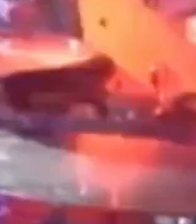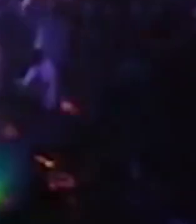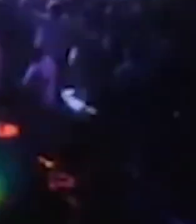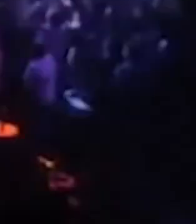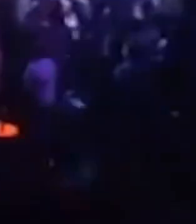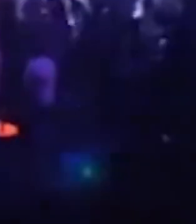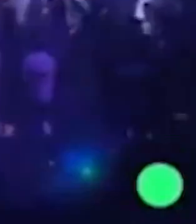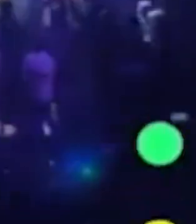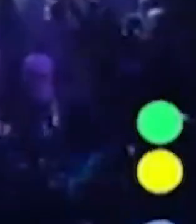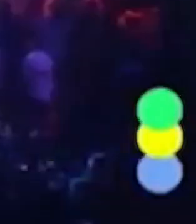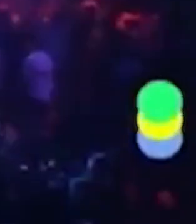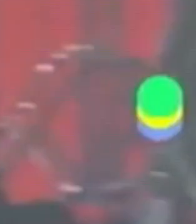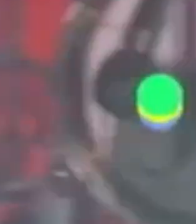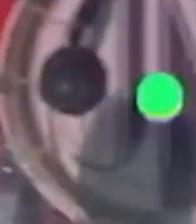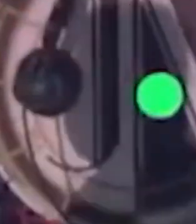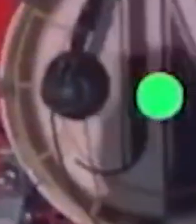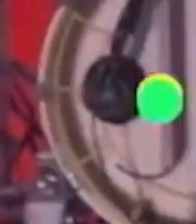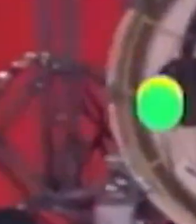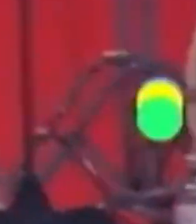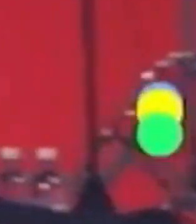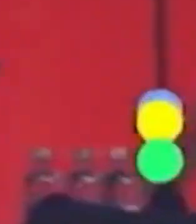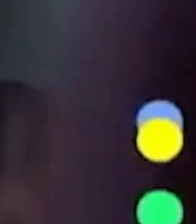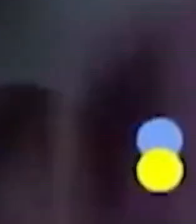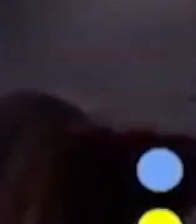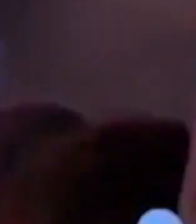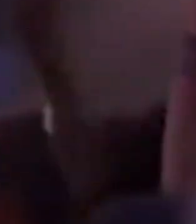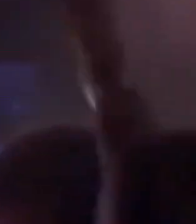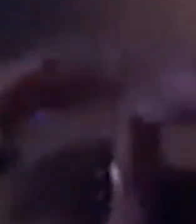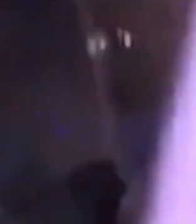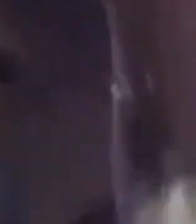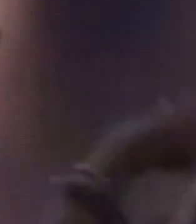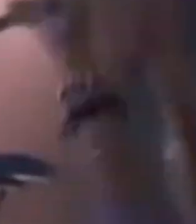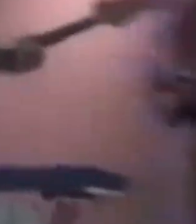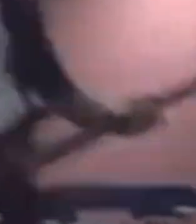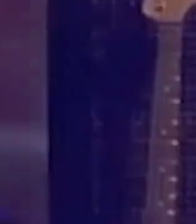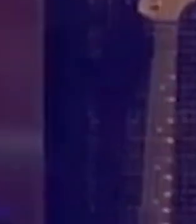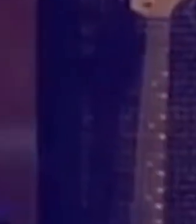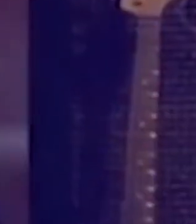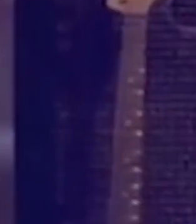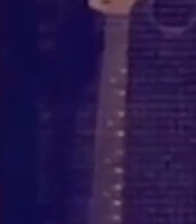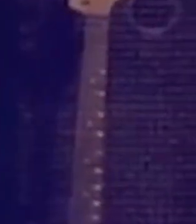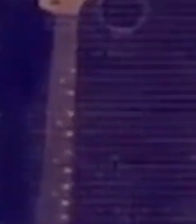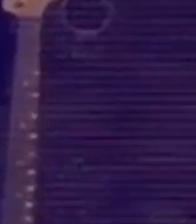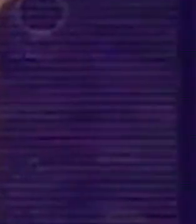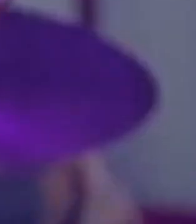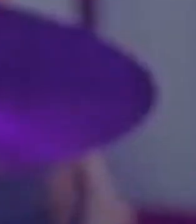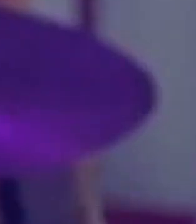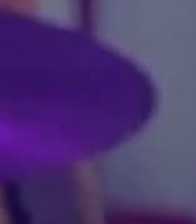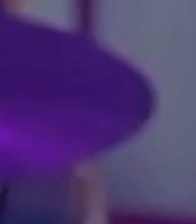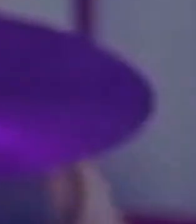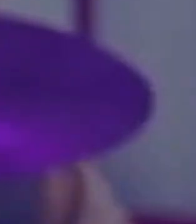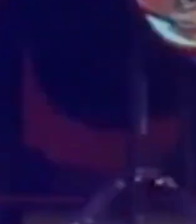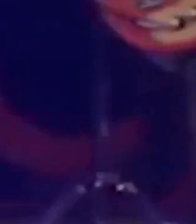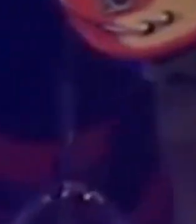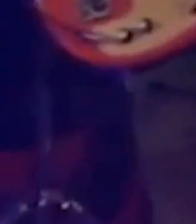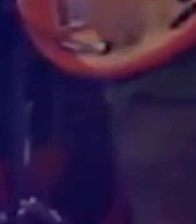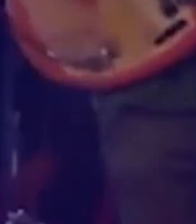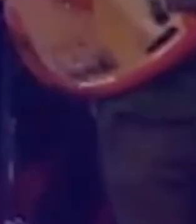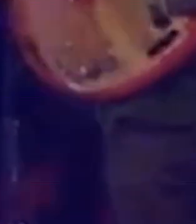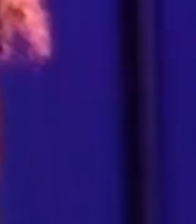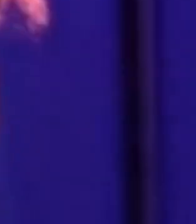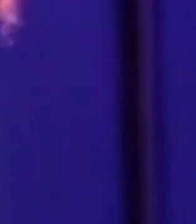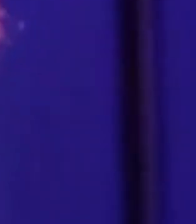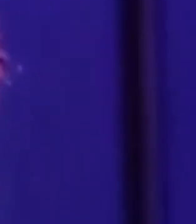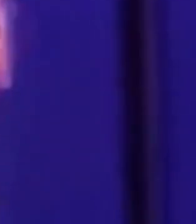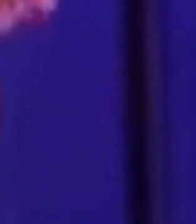Las actuaciones más apasionantes de los mejores músicos de pop y rock, estrellas consagradas y jóvenes